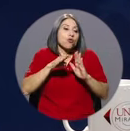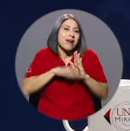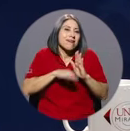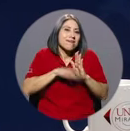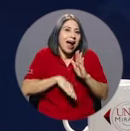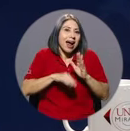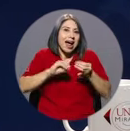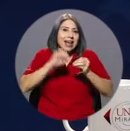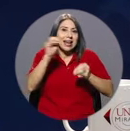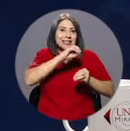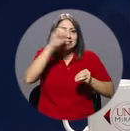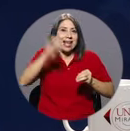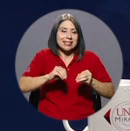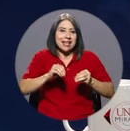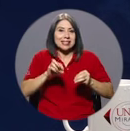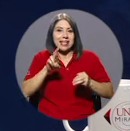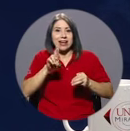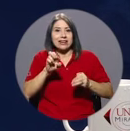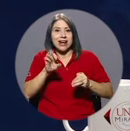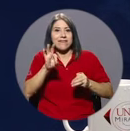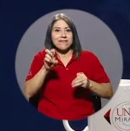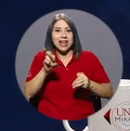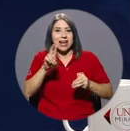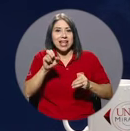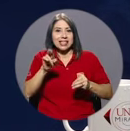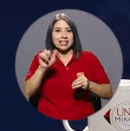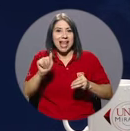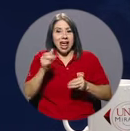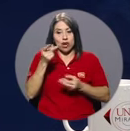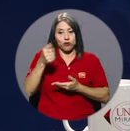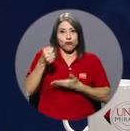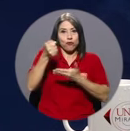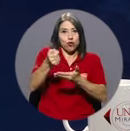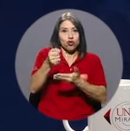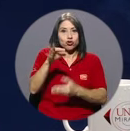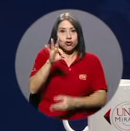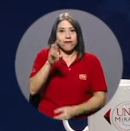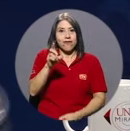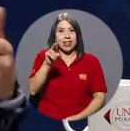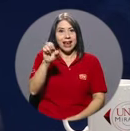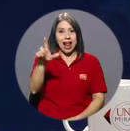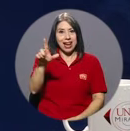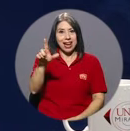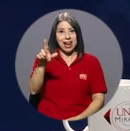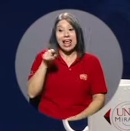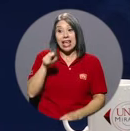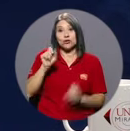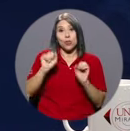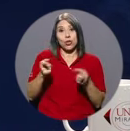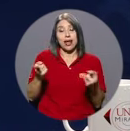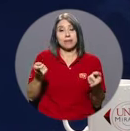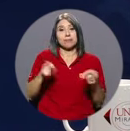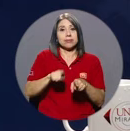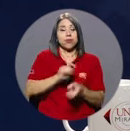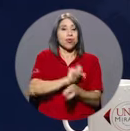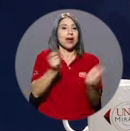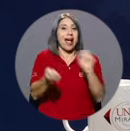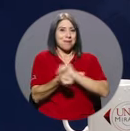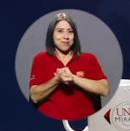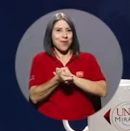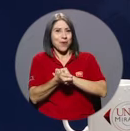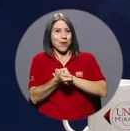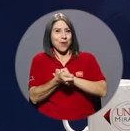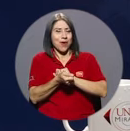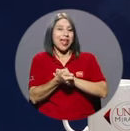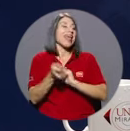de recursos federales. Eso va a implicar un cambio, y usando, parafraseando a Daniel, ¿verdad?, la reversa, digamos, en